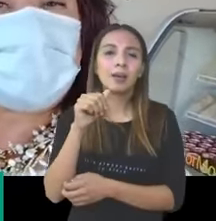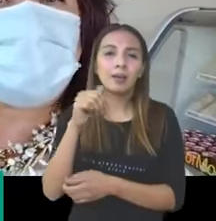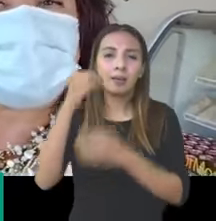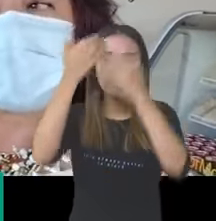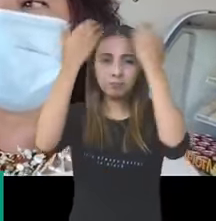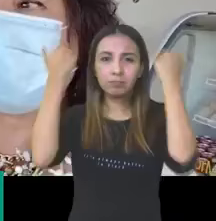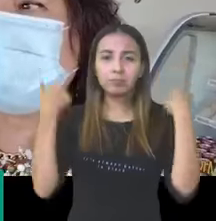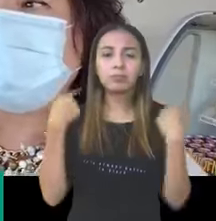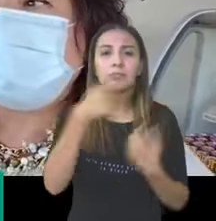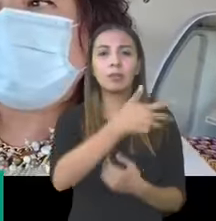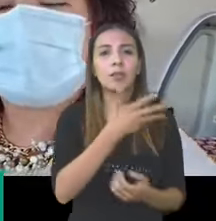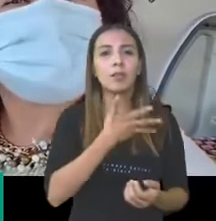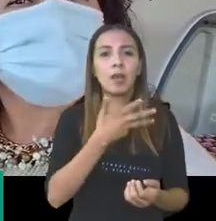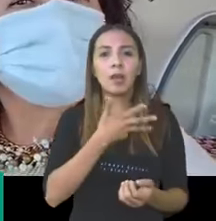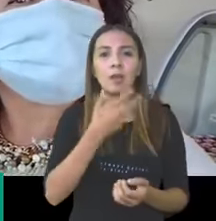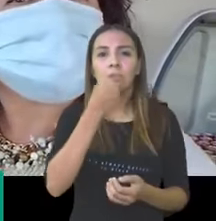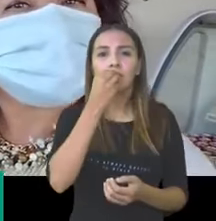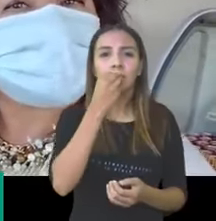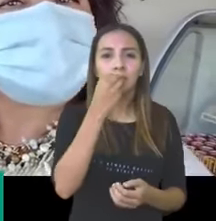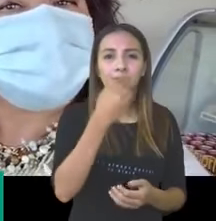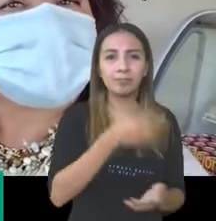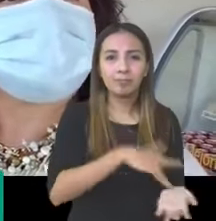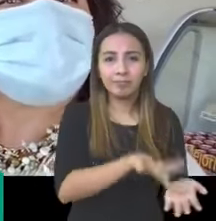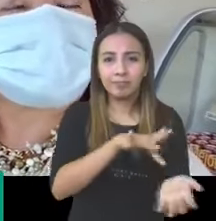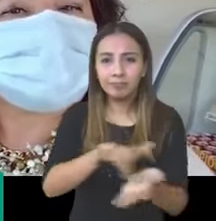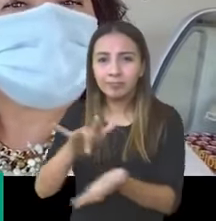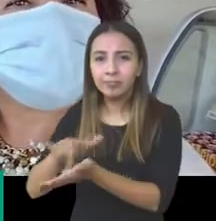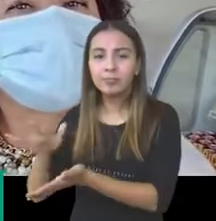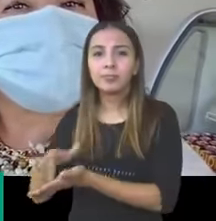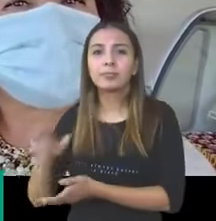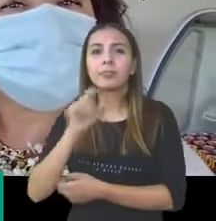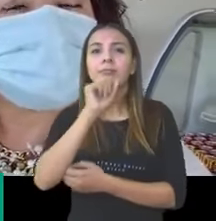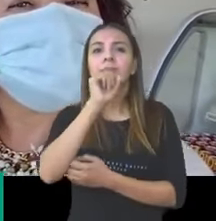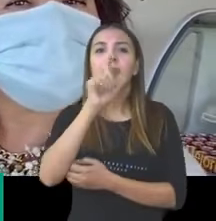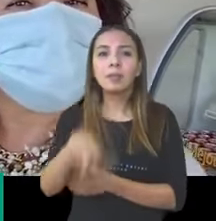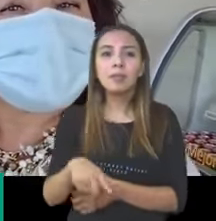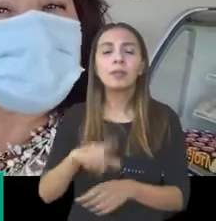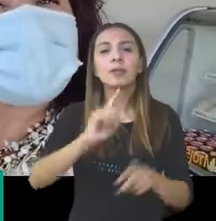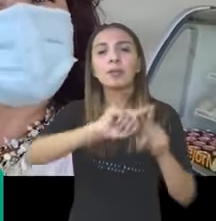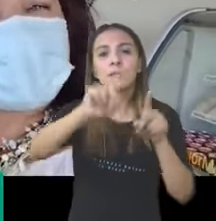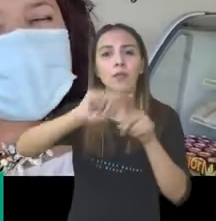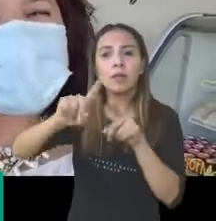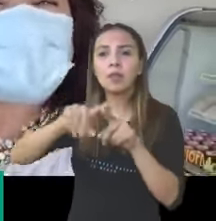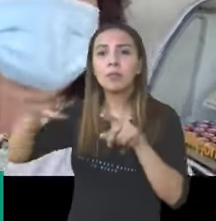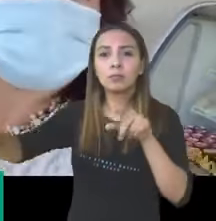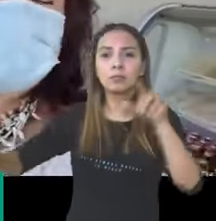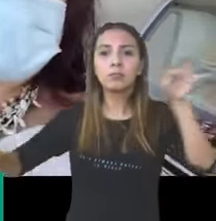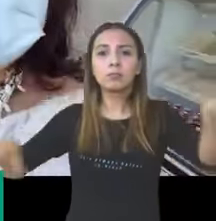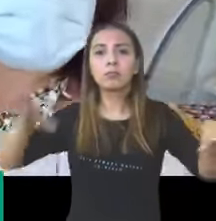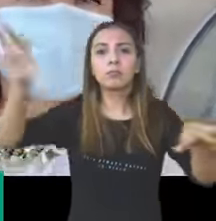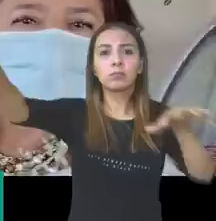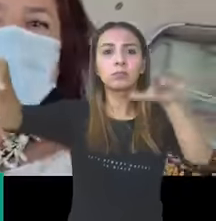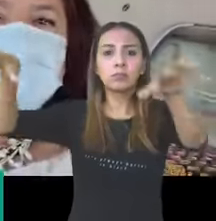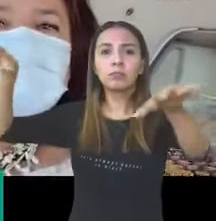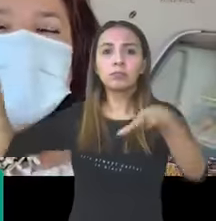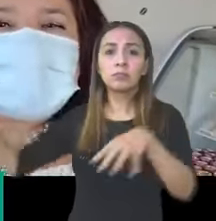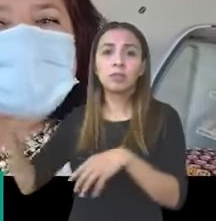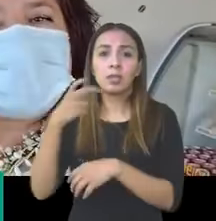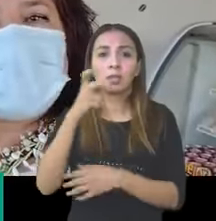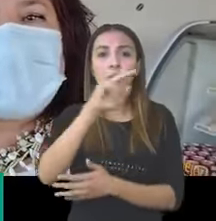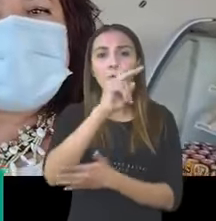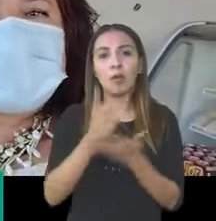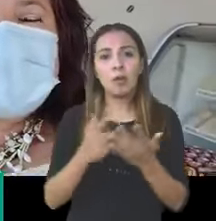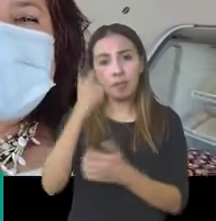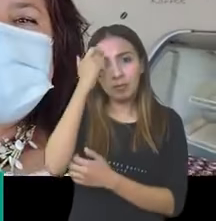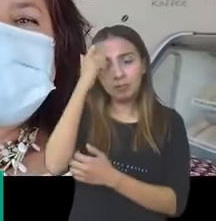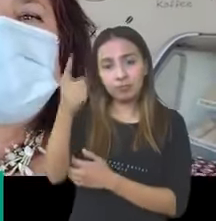comedor comunitario, uh-huh, además de entregar también en diferentes colonias, en un programa que implementó esta administración, que se